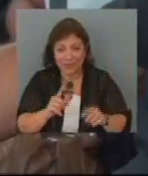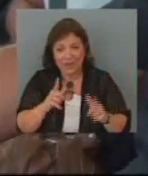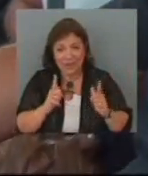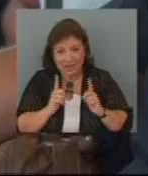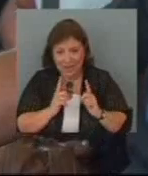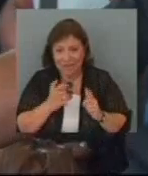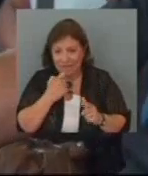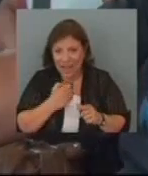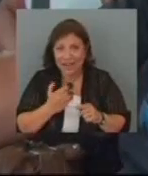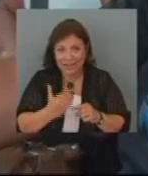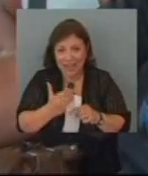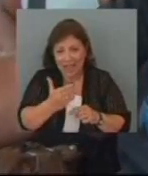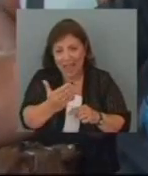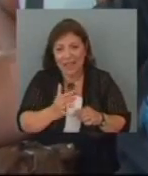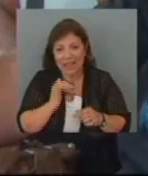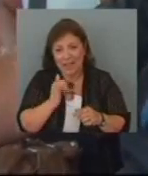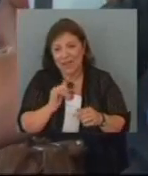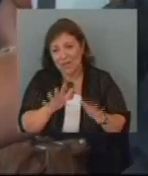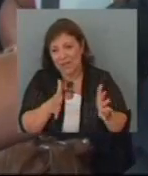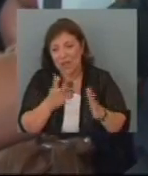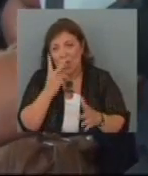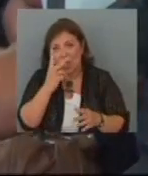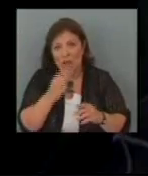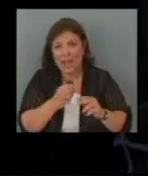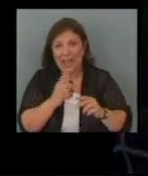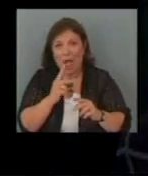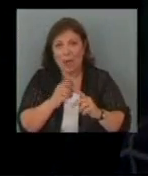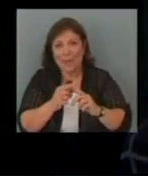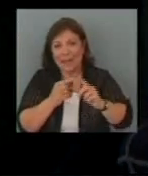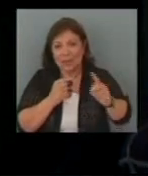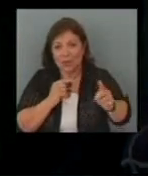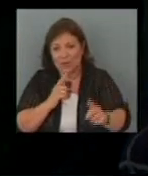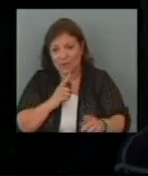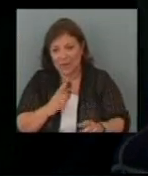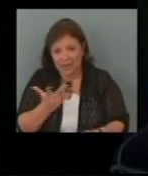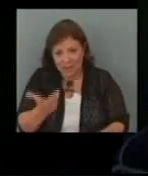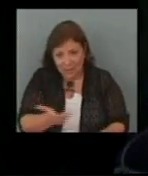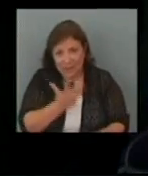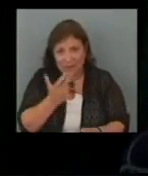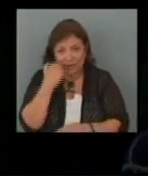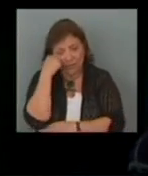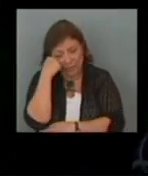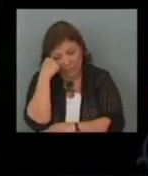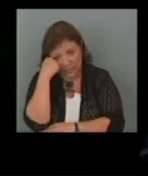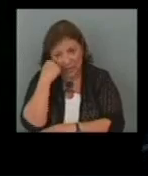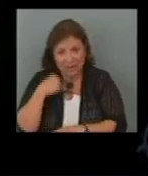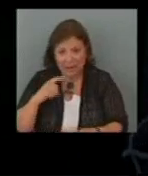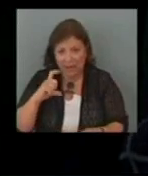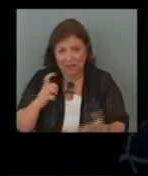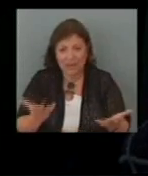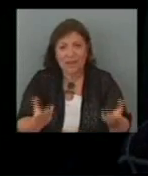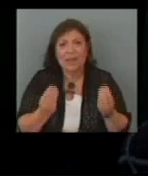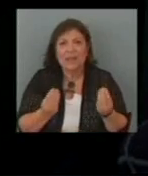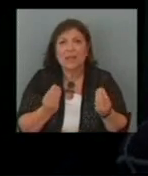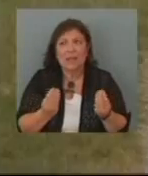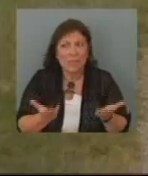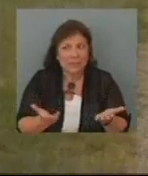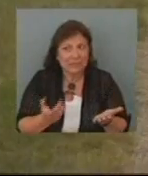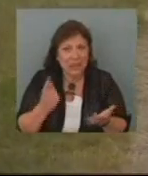delante todavía, ¿no? Y sí, son más o menos 2 kilómetros más. Sí, pero hace 3 horas que estamos clavados acá. ¿Qué pasa que no manda